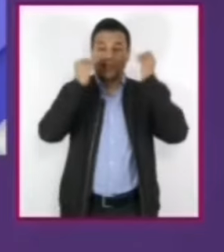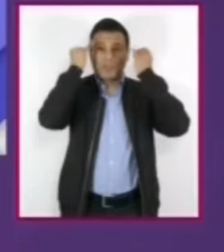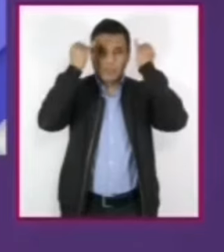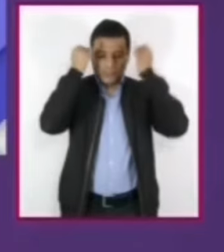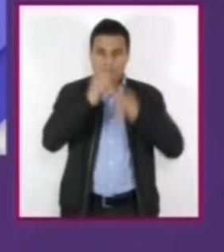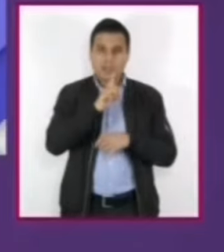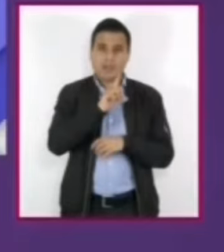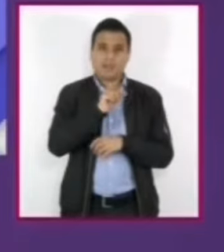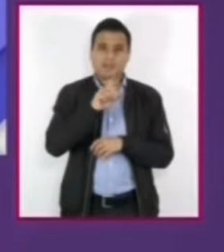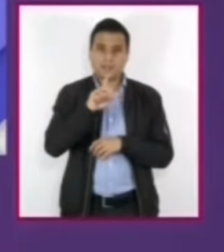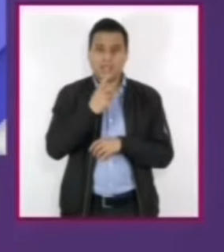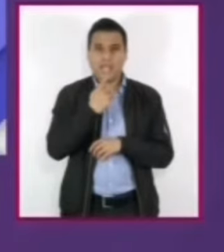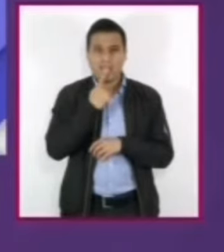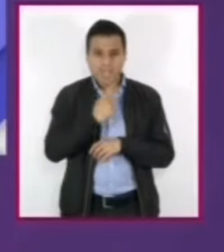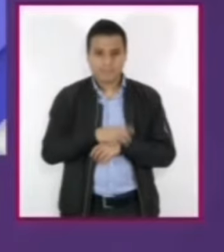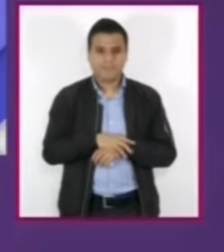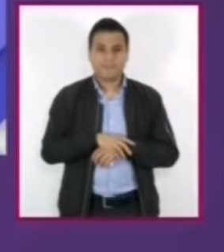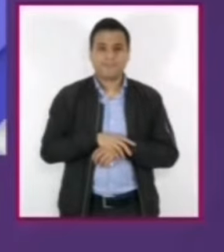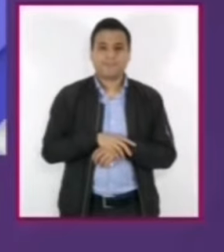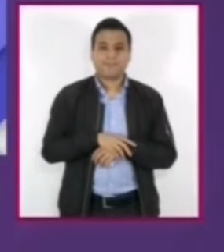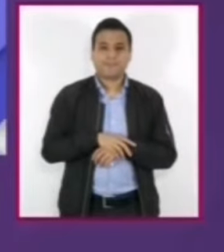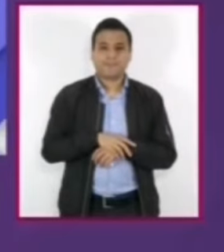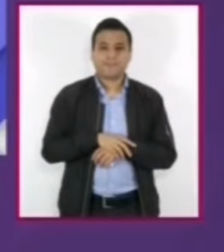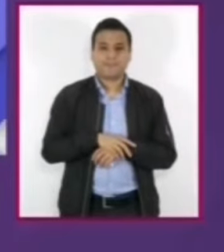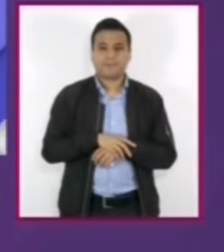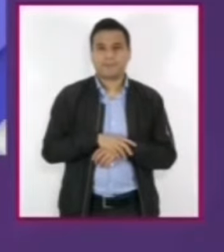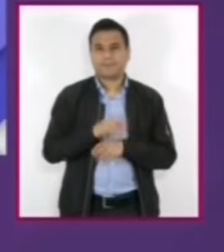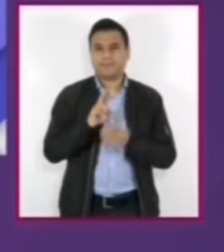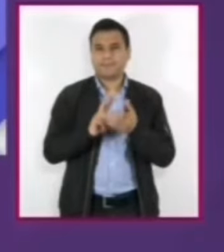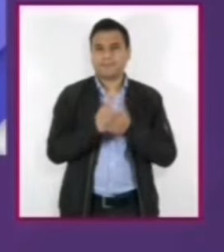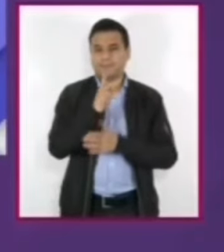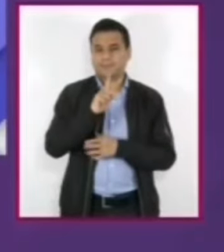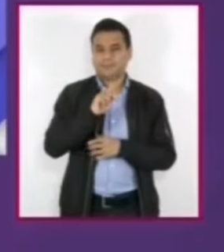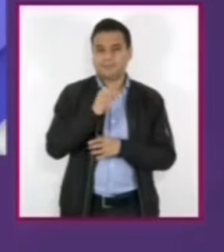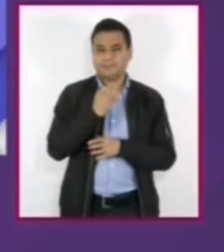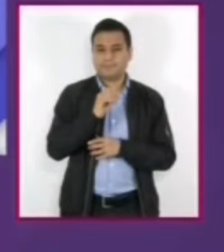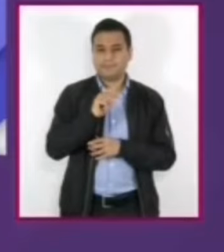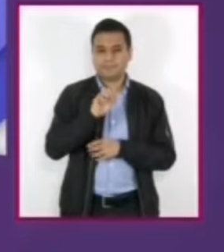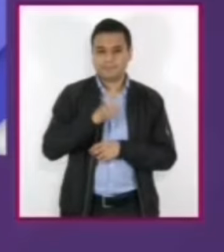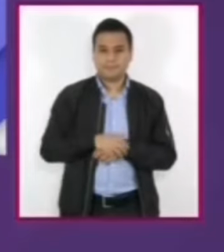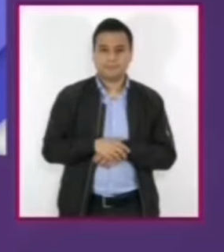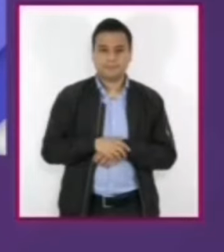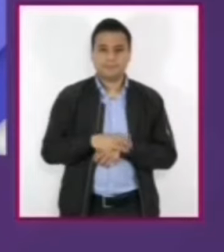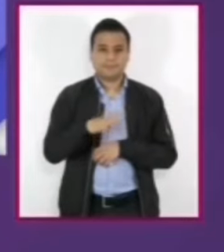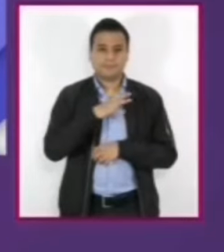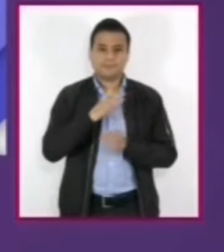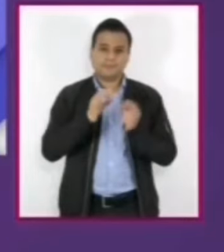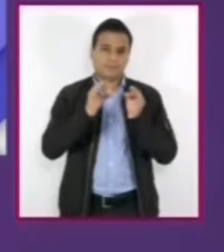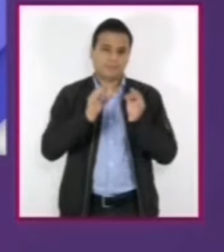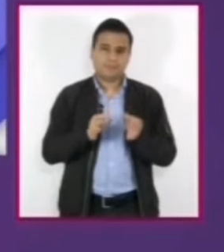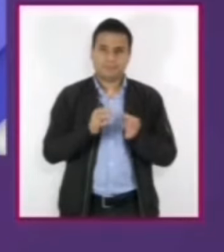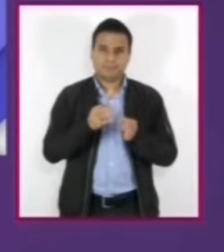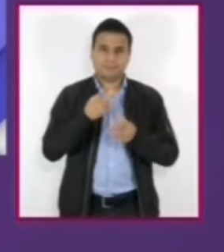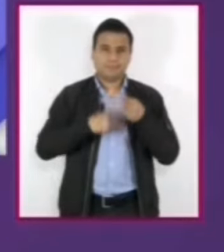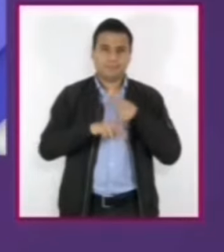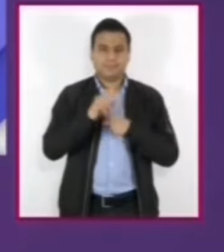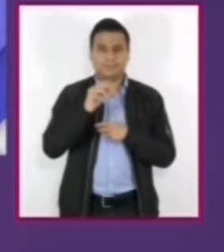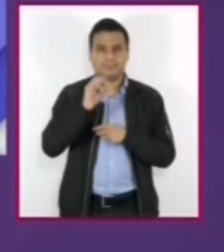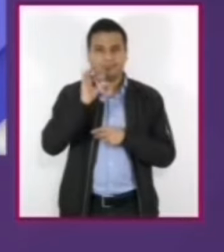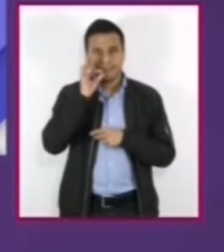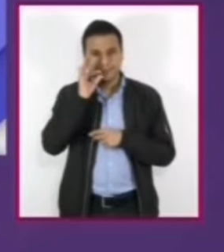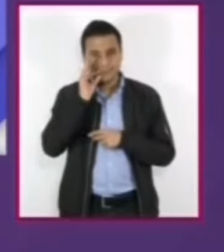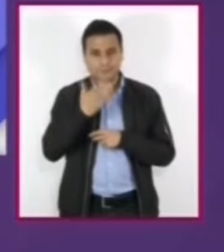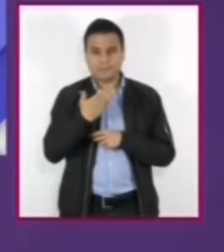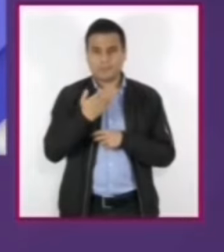LSD, mescalina, peyote. Derivados del cannabis, hachís y marihuana. Drogas